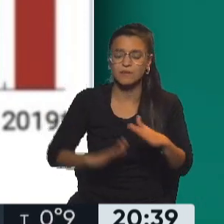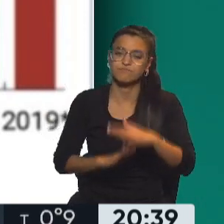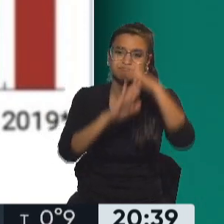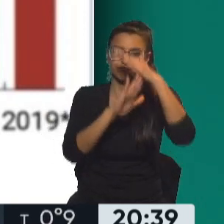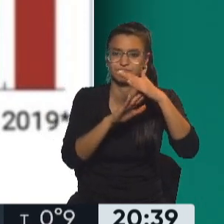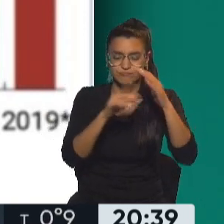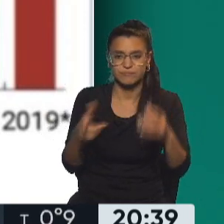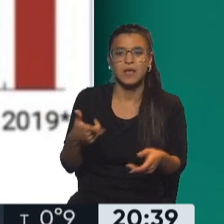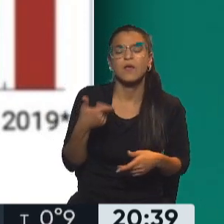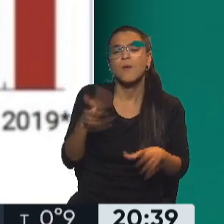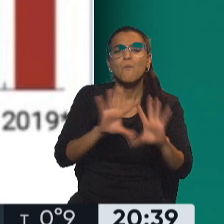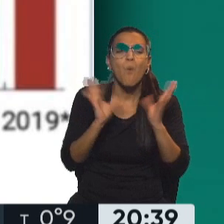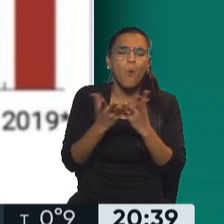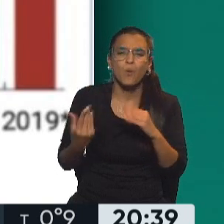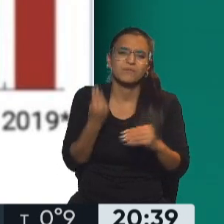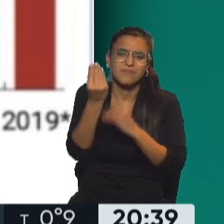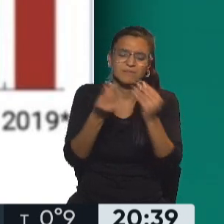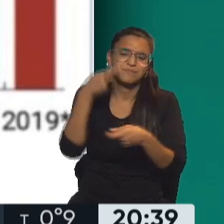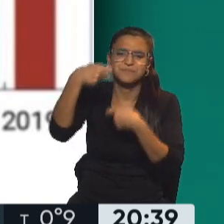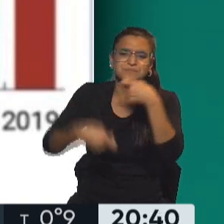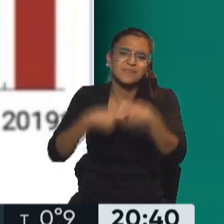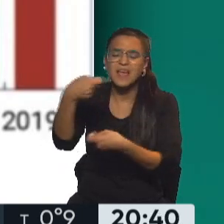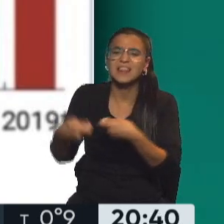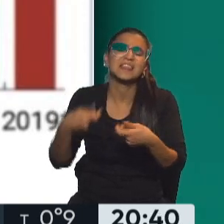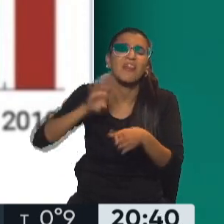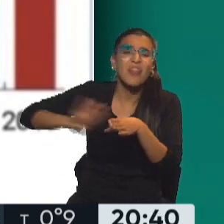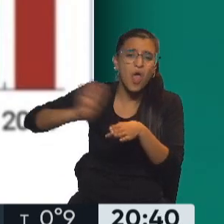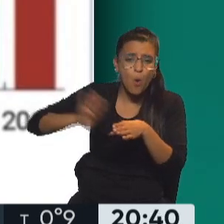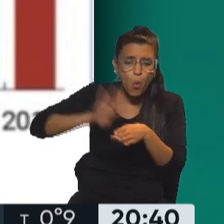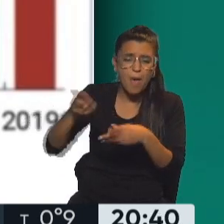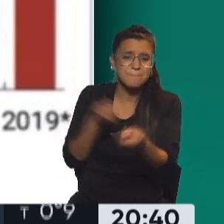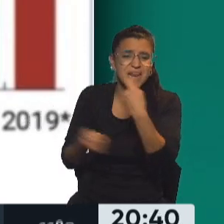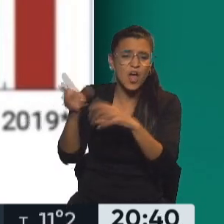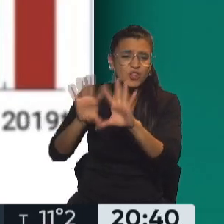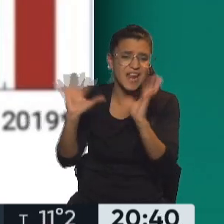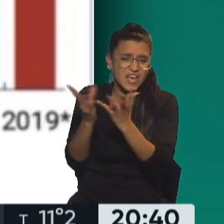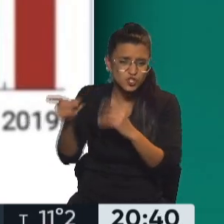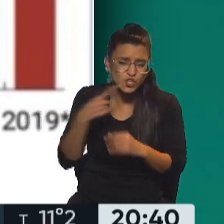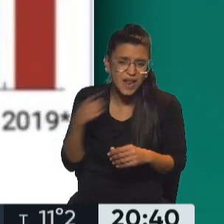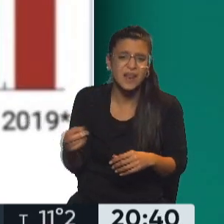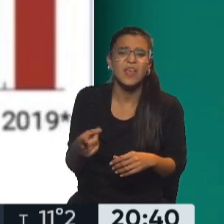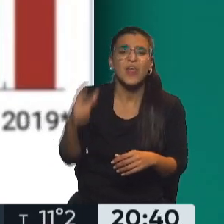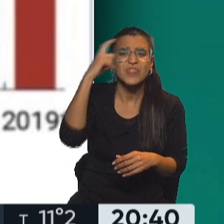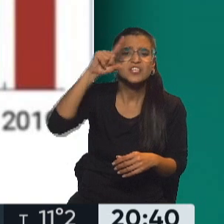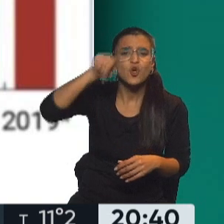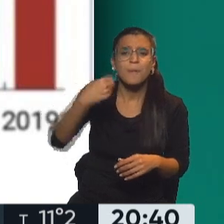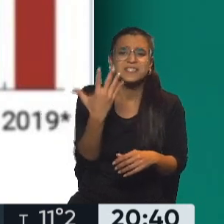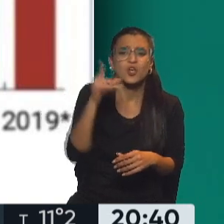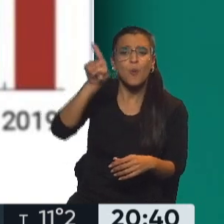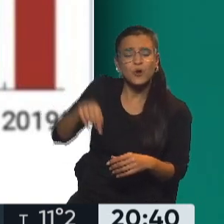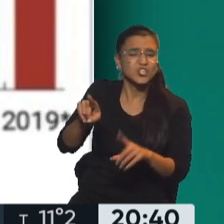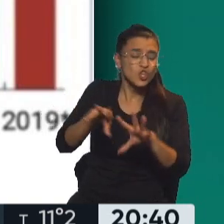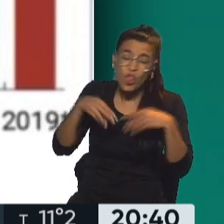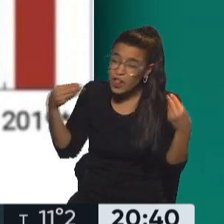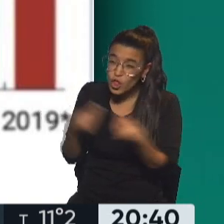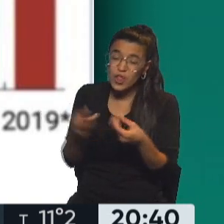ranking mundial de principales colocadores de títulos de deuda en mercados internacionales. Se llevó más del 10,5% del total